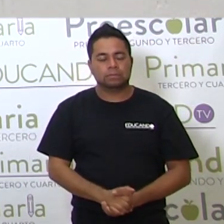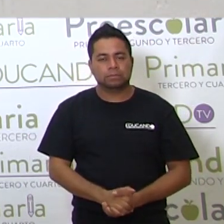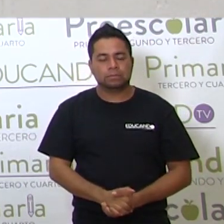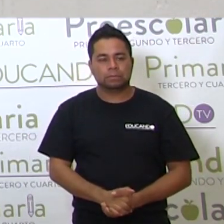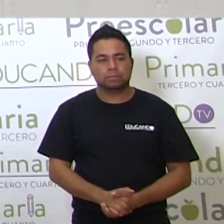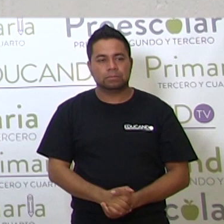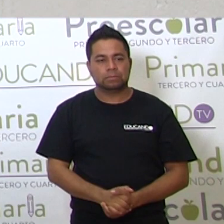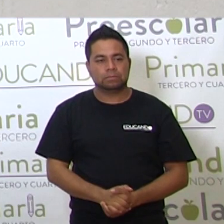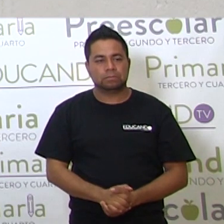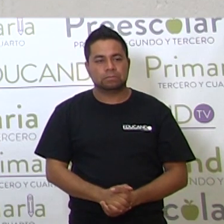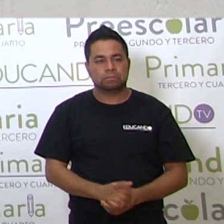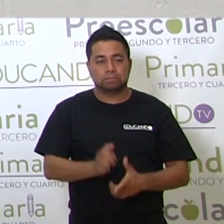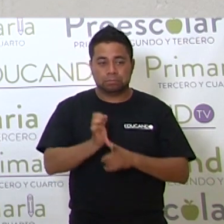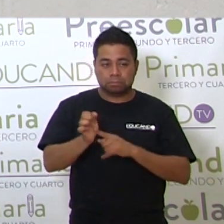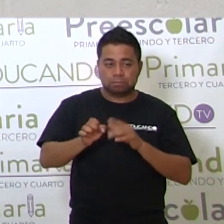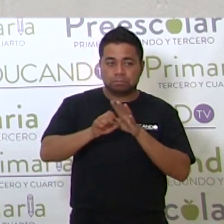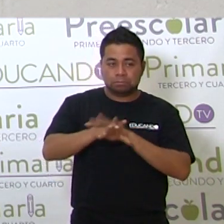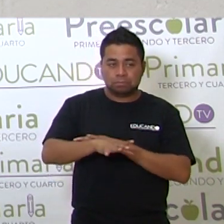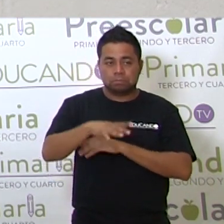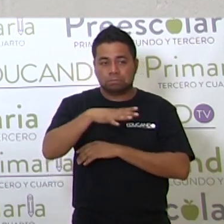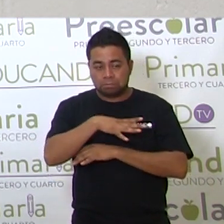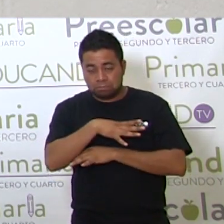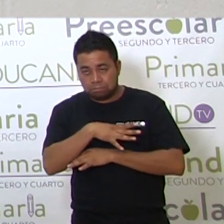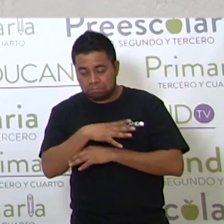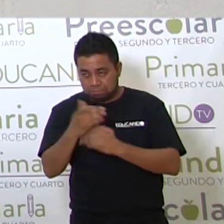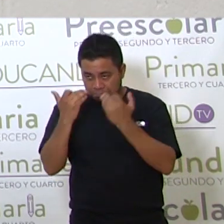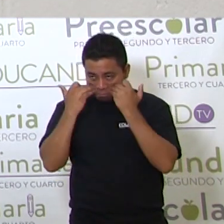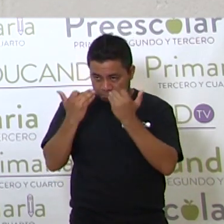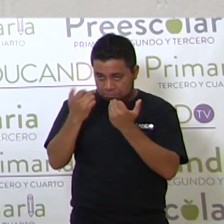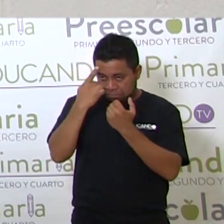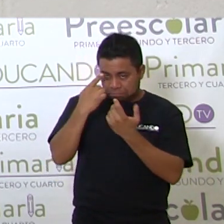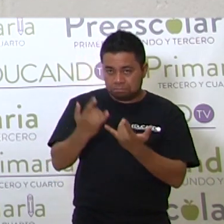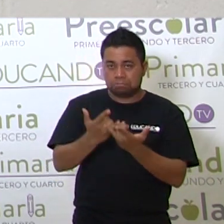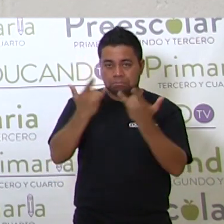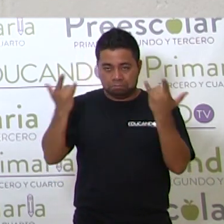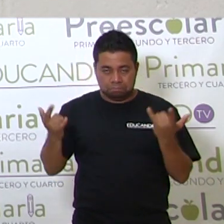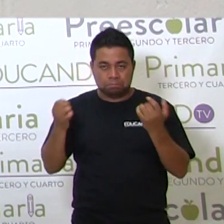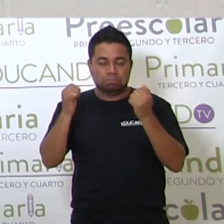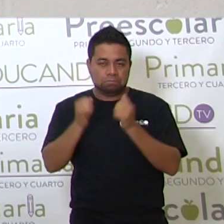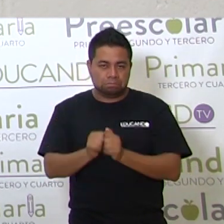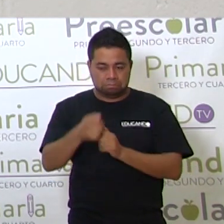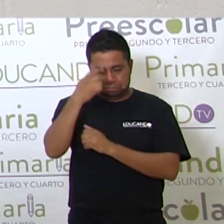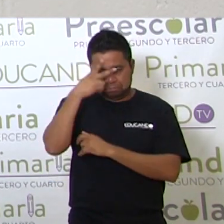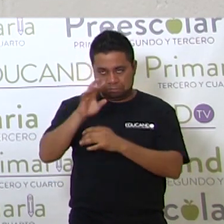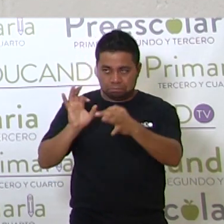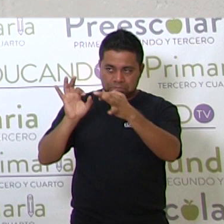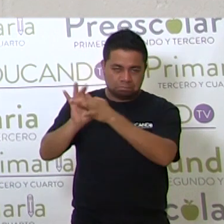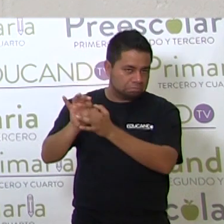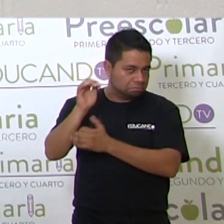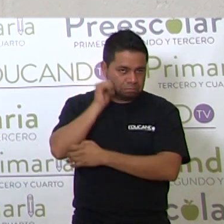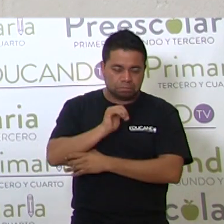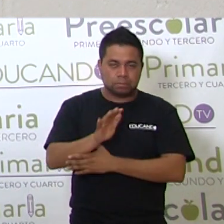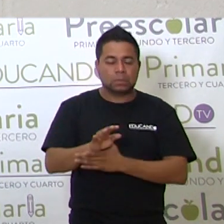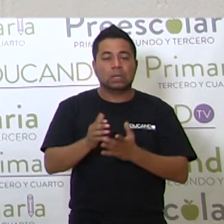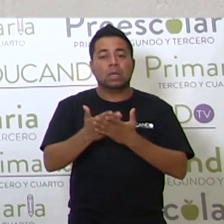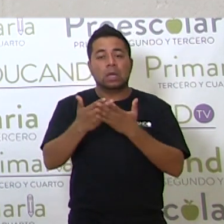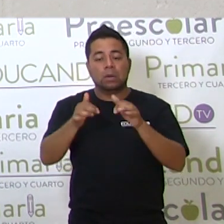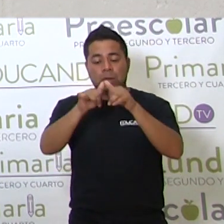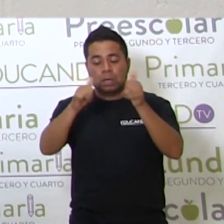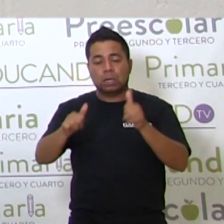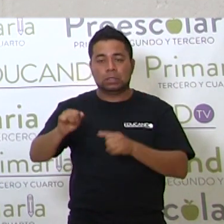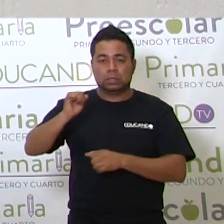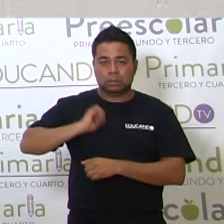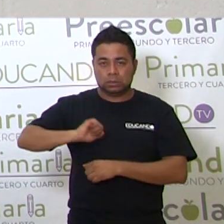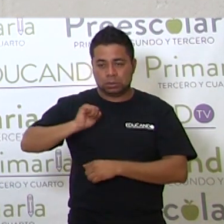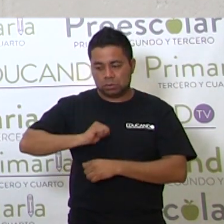Si se dan cuenta, entonces Oaxaca está muy presente en la historia del arte mexicano. Ahora, el arte del siglo